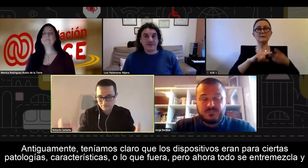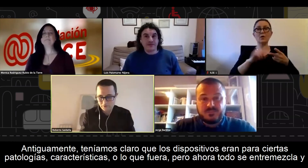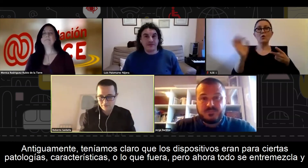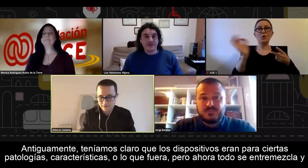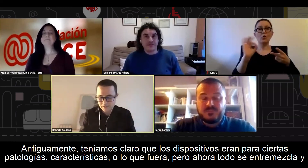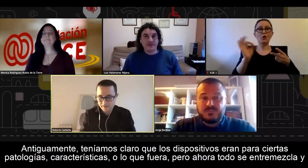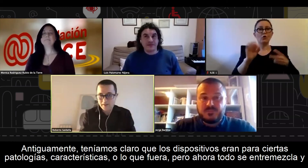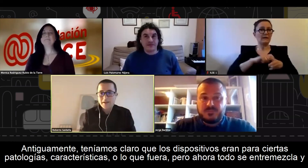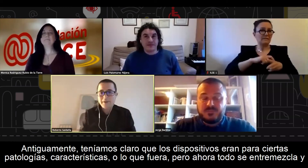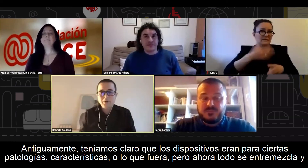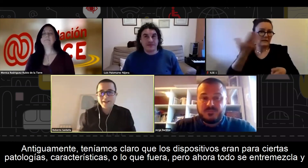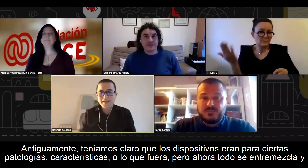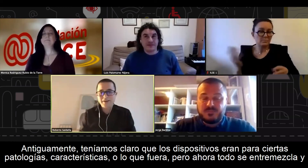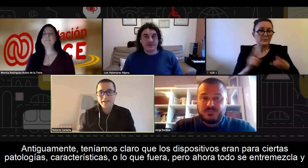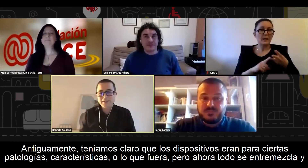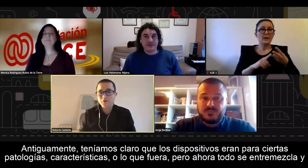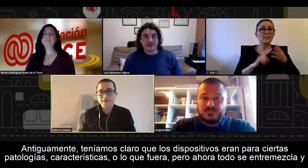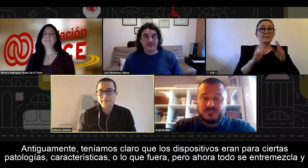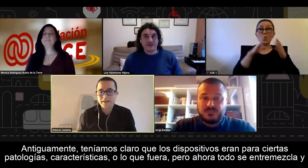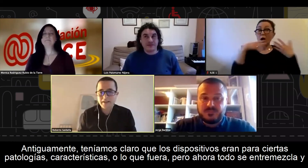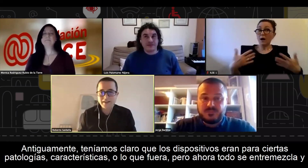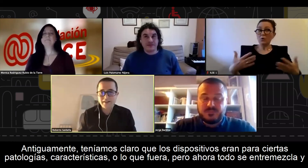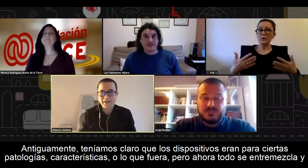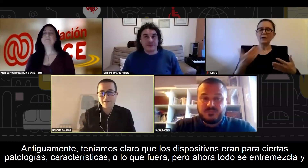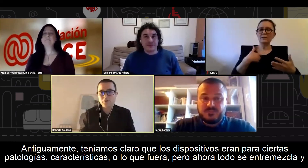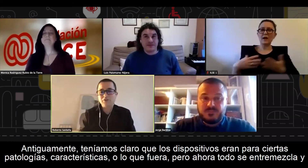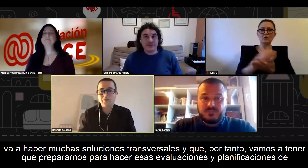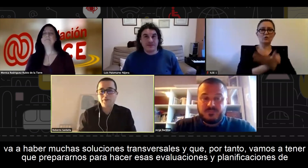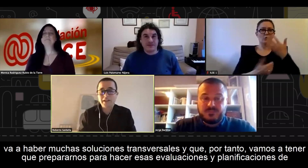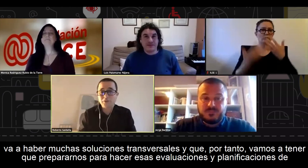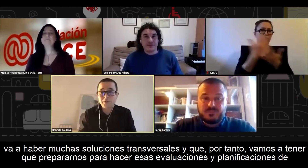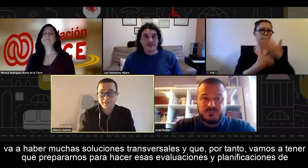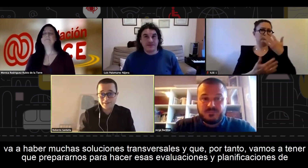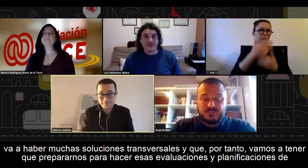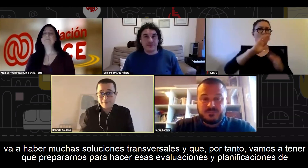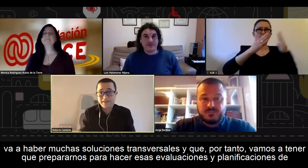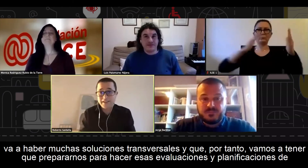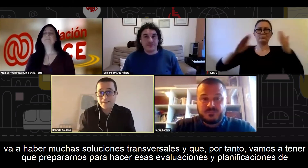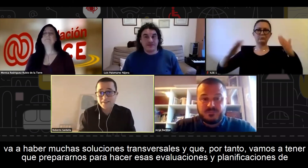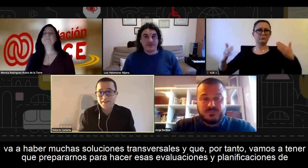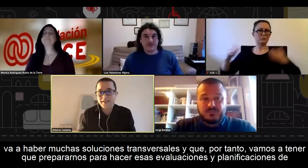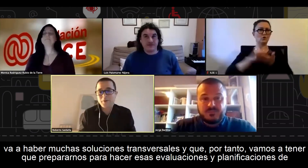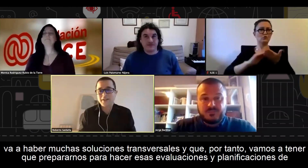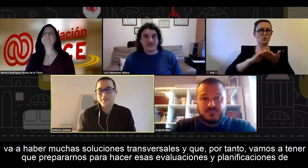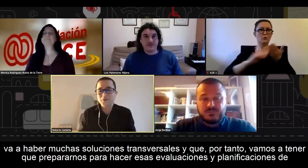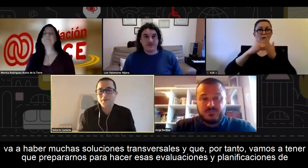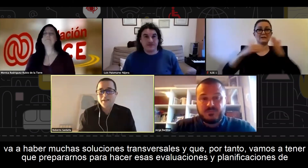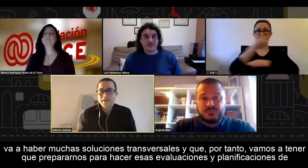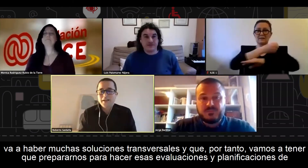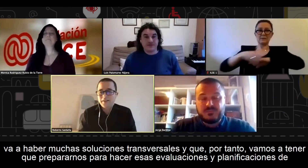lo que fuera, pero es que ahora ya todo se entremezcla y van a haber muchas soluciones que son transversales y que por